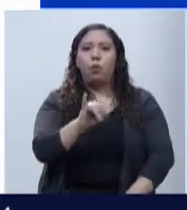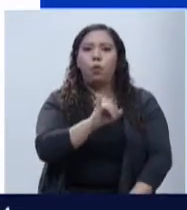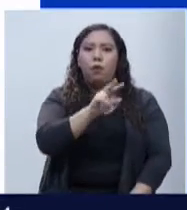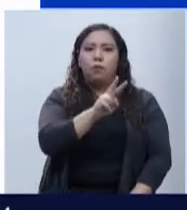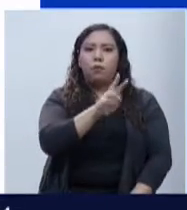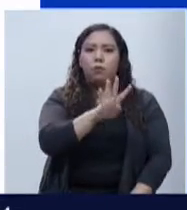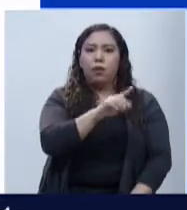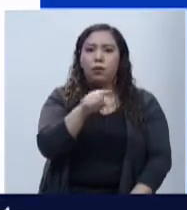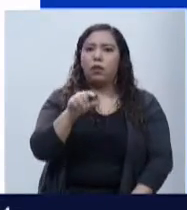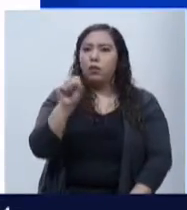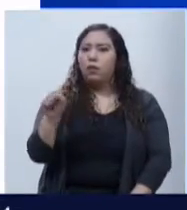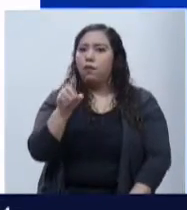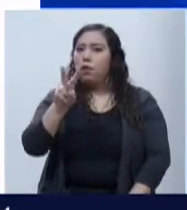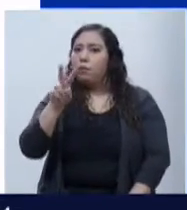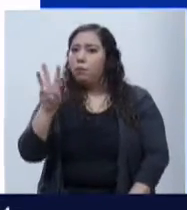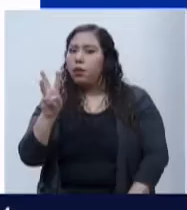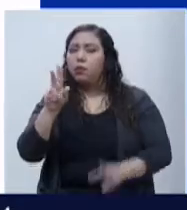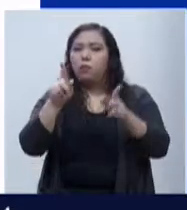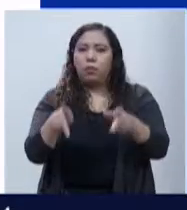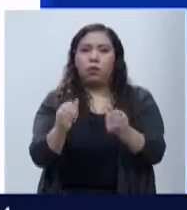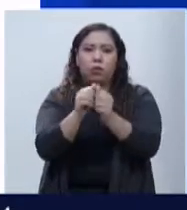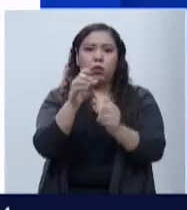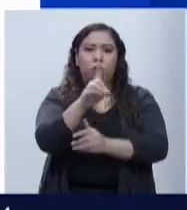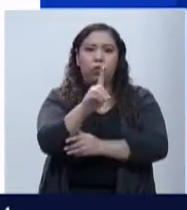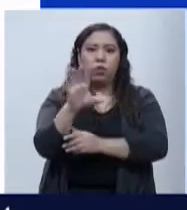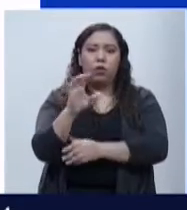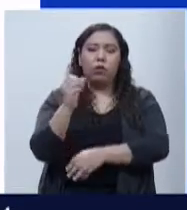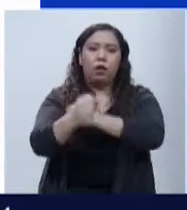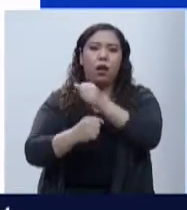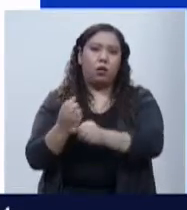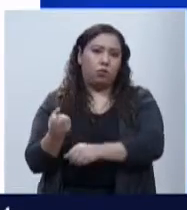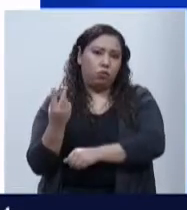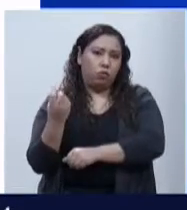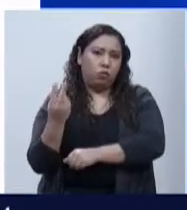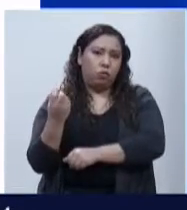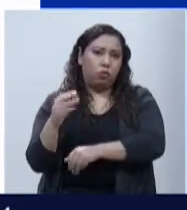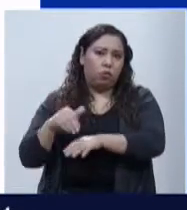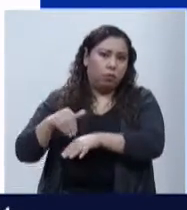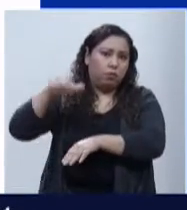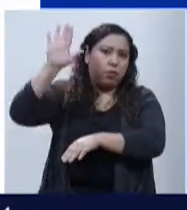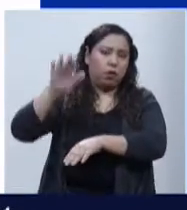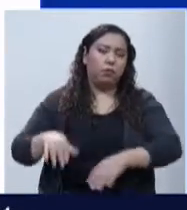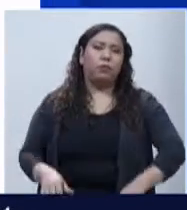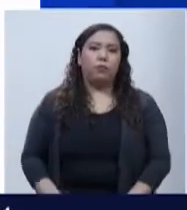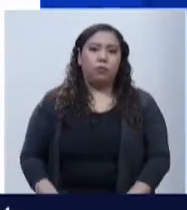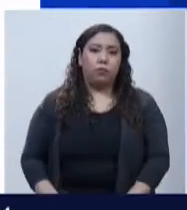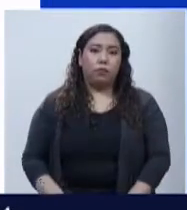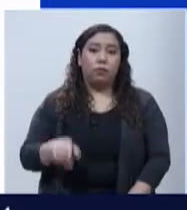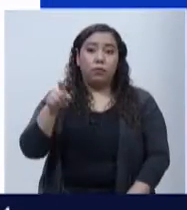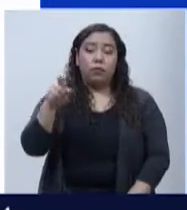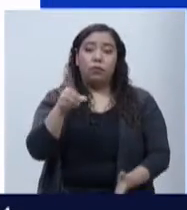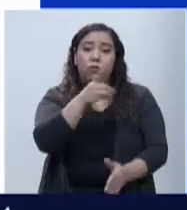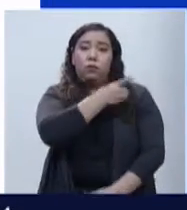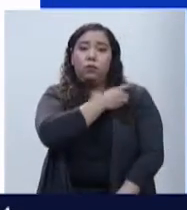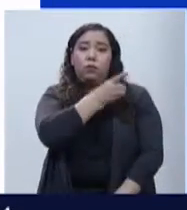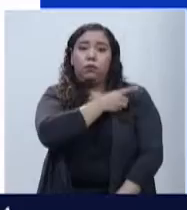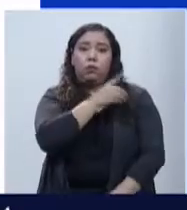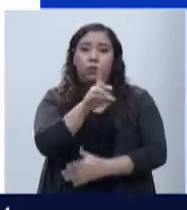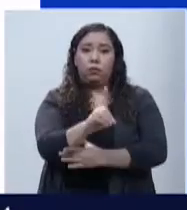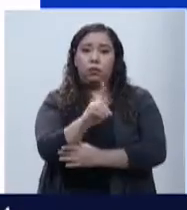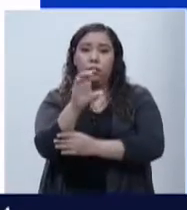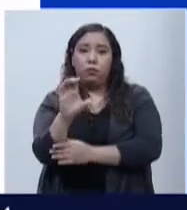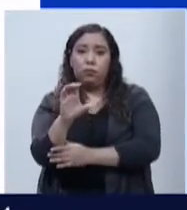vacunando las personas con discapacidad de 12 años y más años según el censo de la dirección de discapacidad